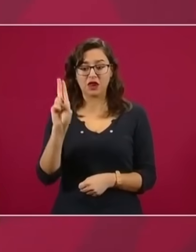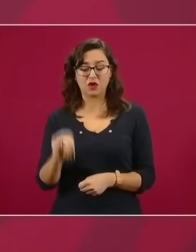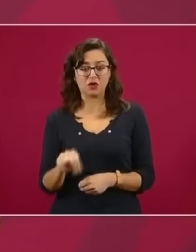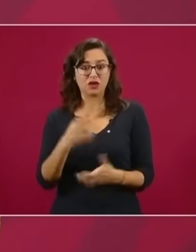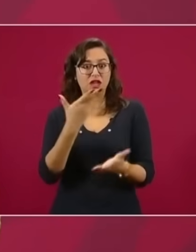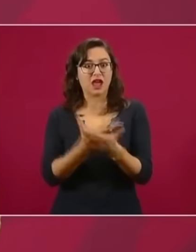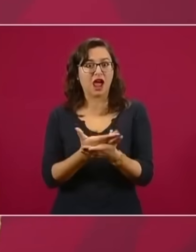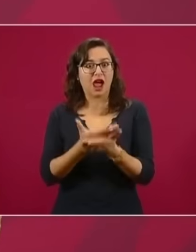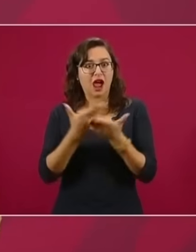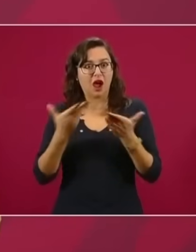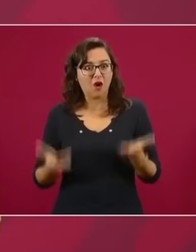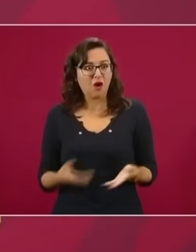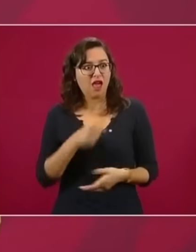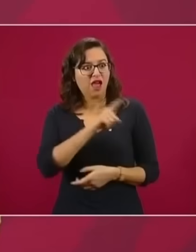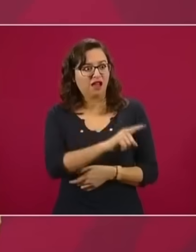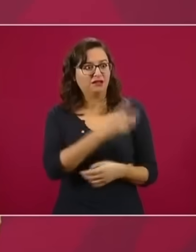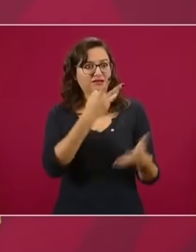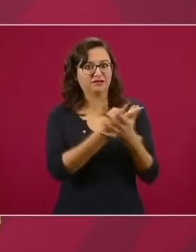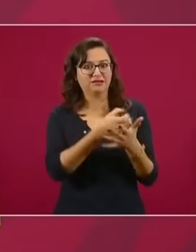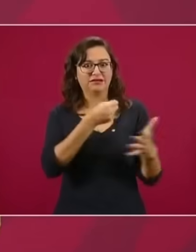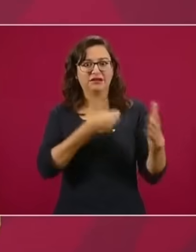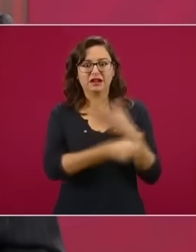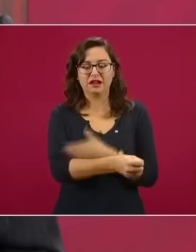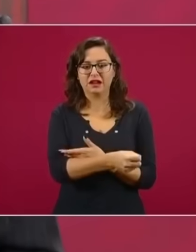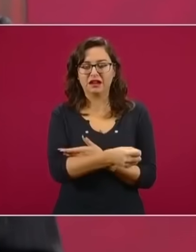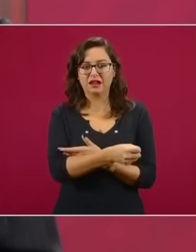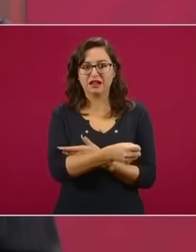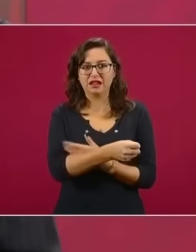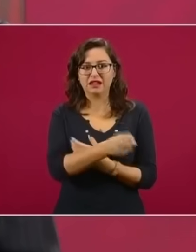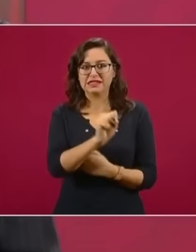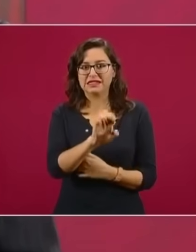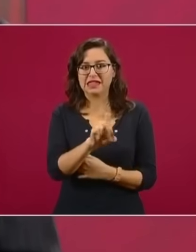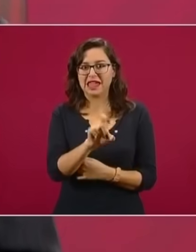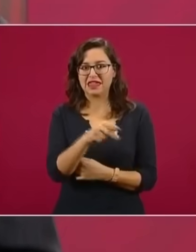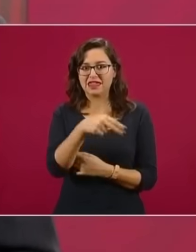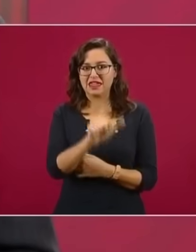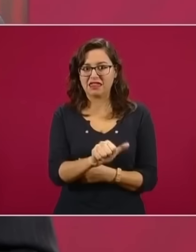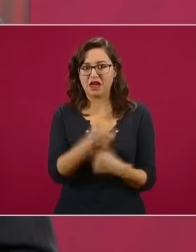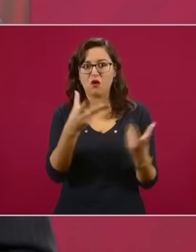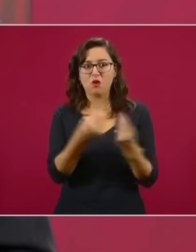gobierno de Enrique Peña Nieto.